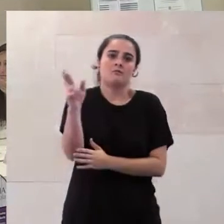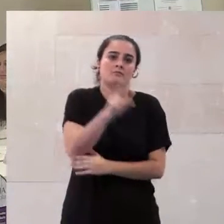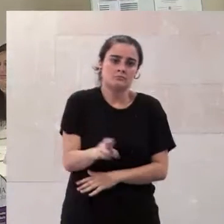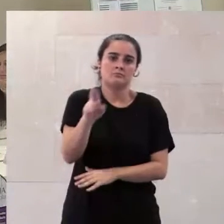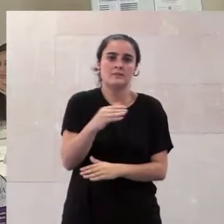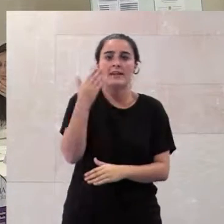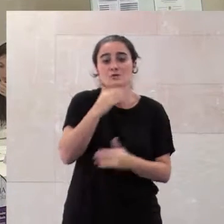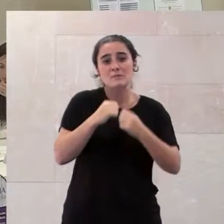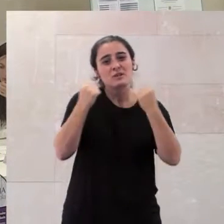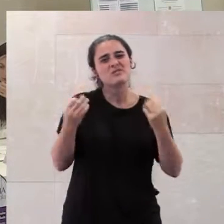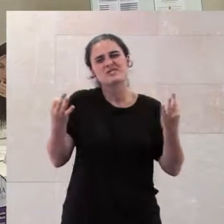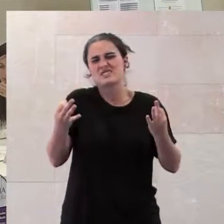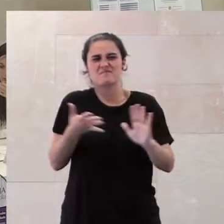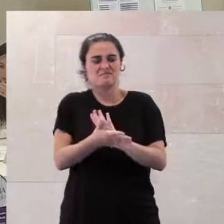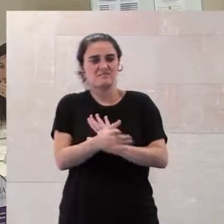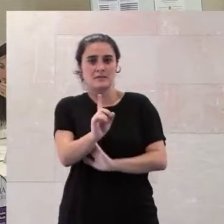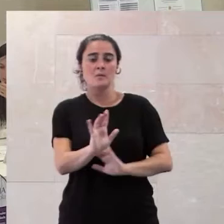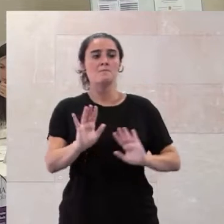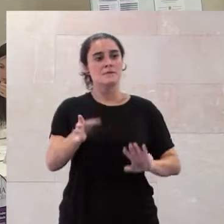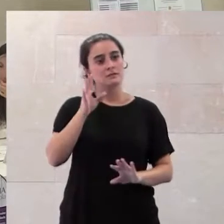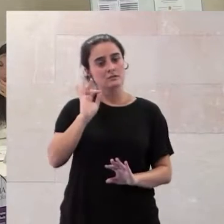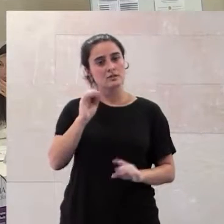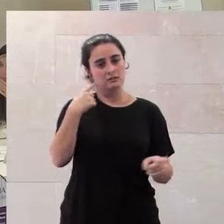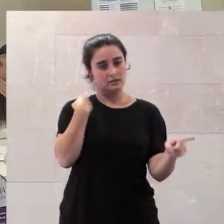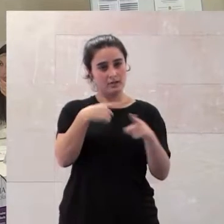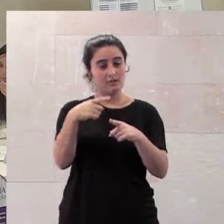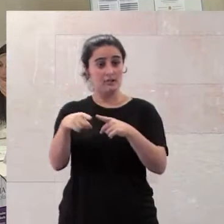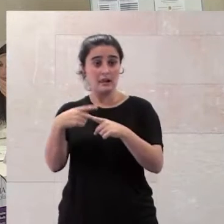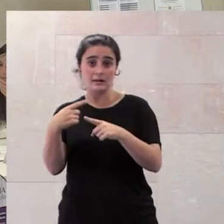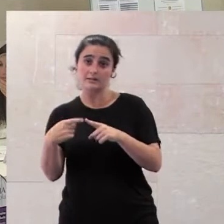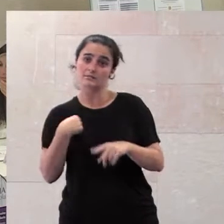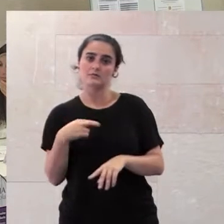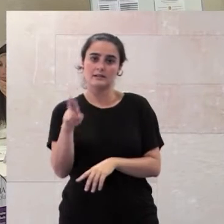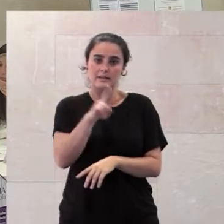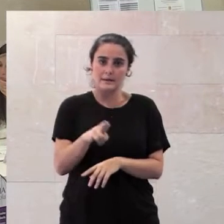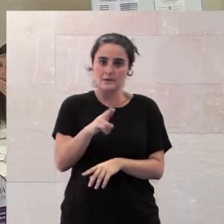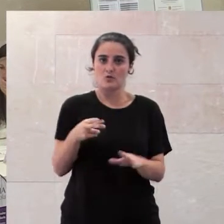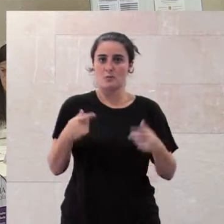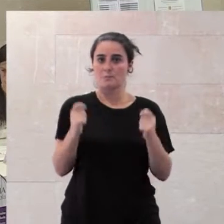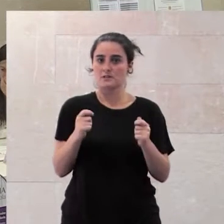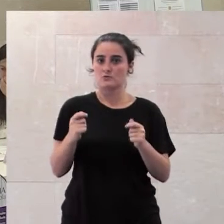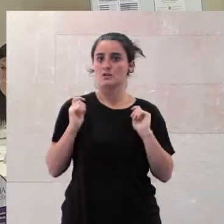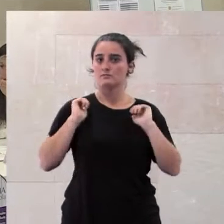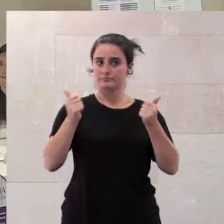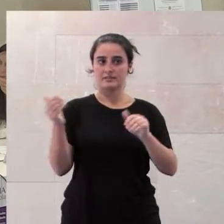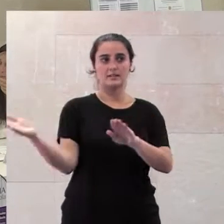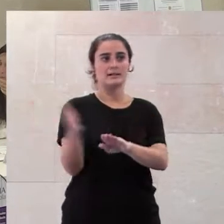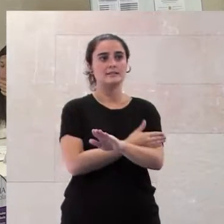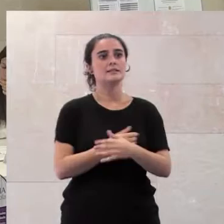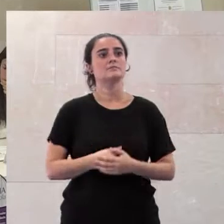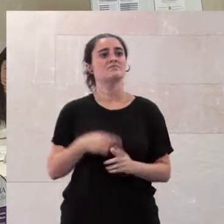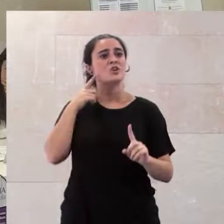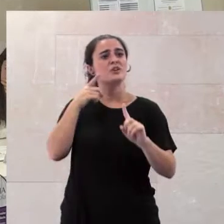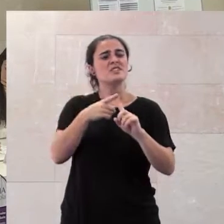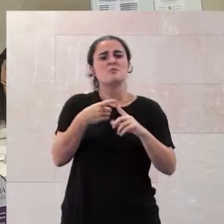las escuelas de empoderamiento, pero bueno, sí que voy a repetir unas cositas antes de empezar al detalle de Basauri. Como decíamos, al final, el objetivo